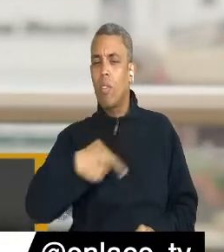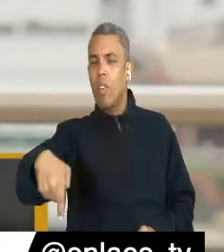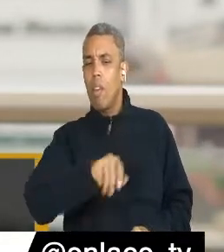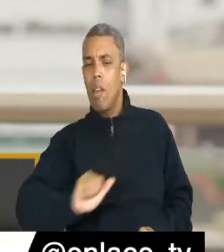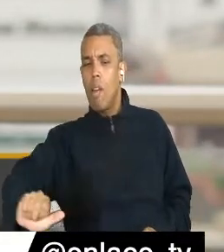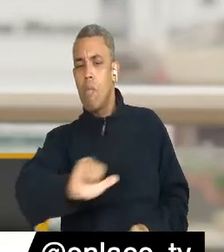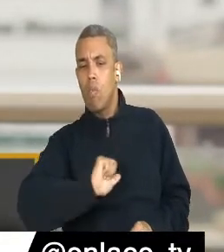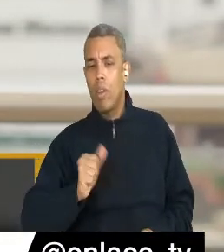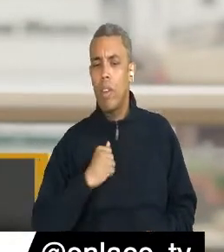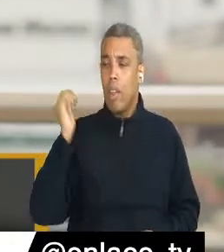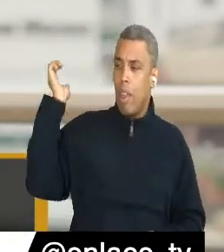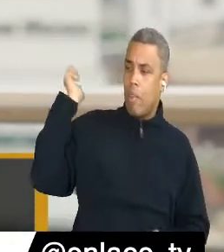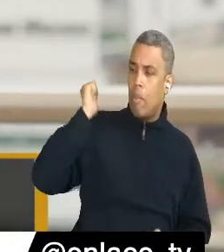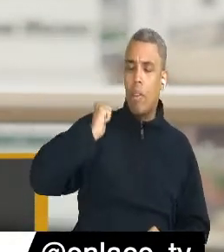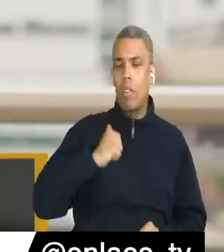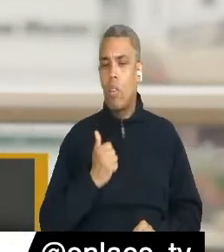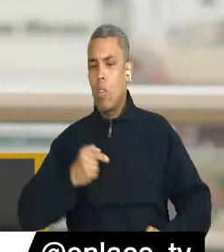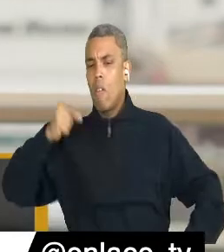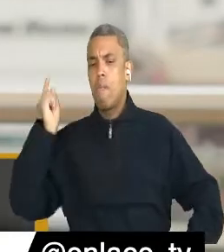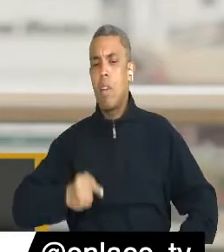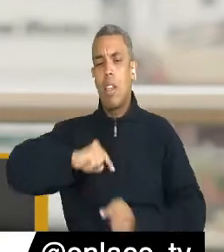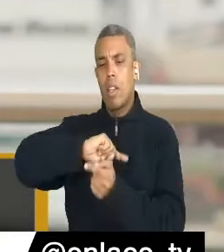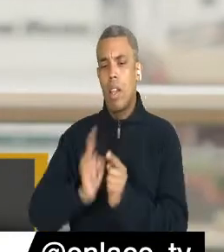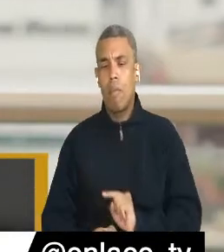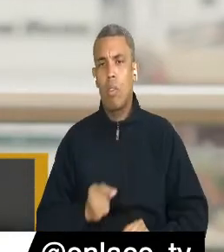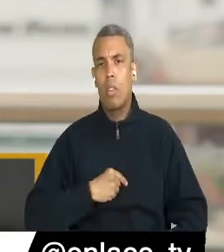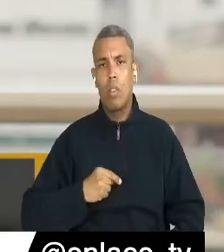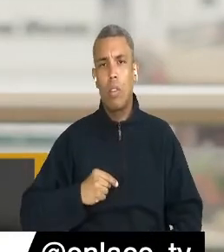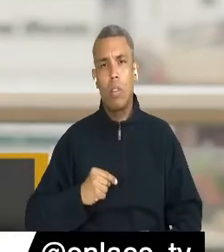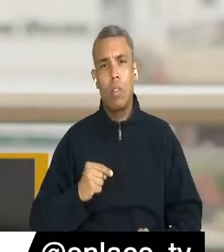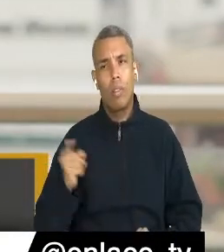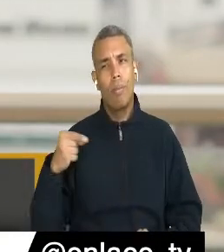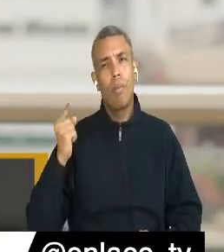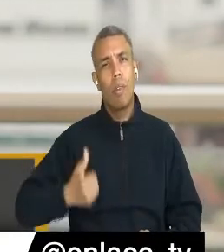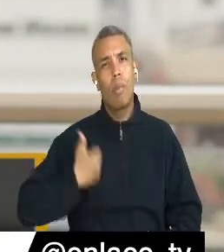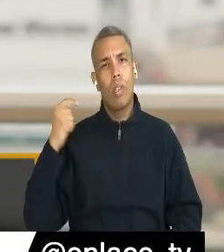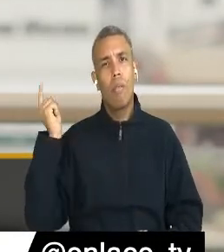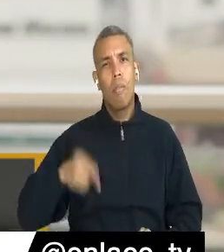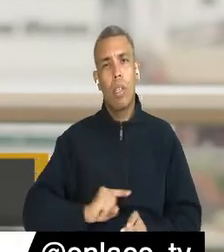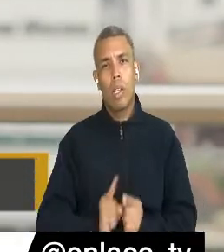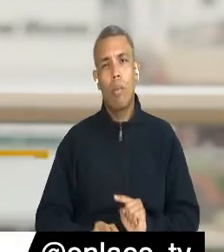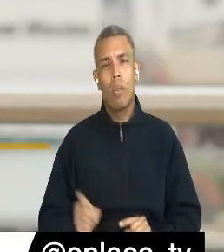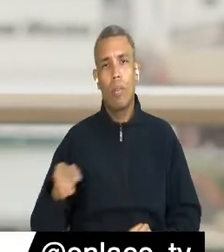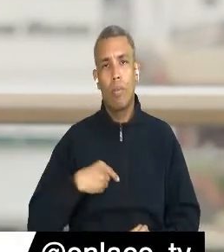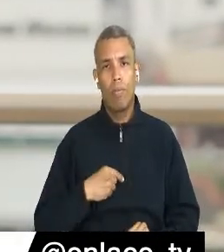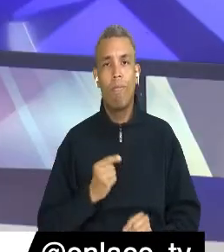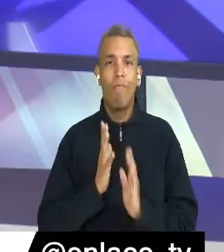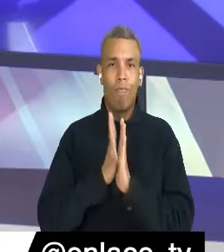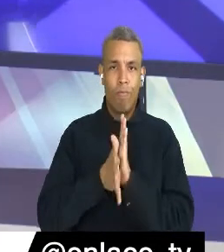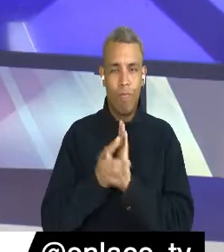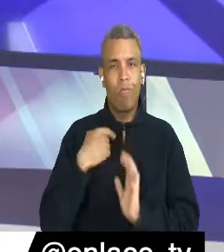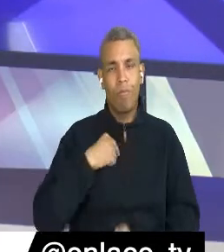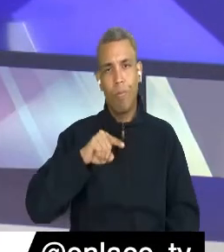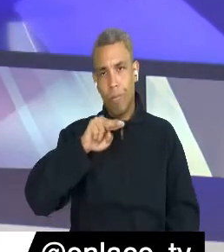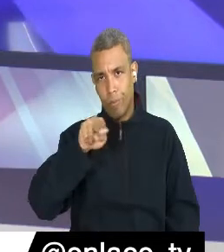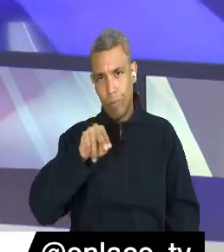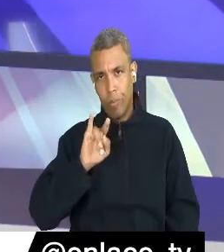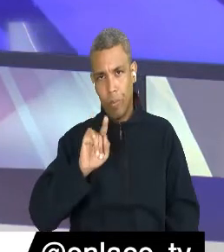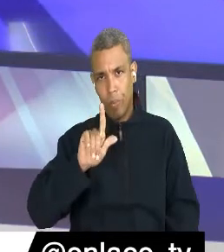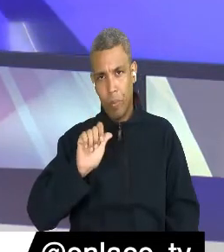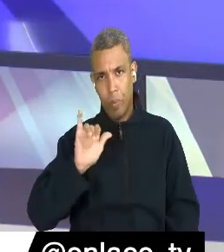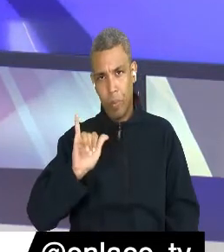Cristina Plazas, quienes objetaron esta ley. En la información por ahora, Zulay Cross, Enlace Noticias.